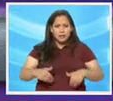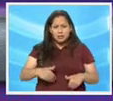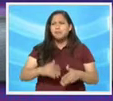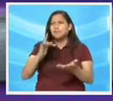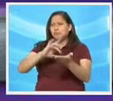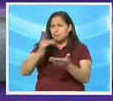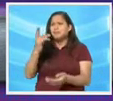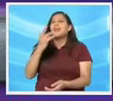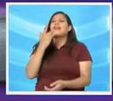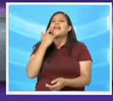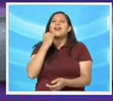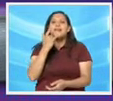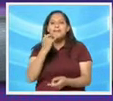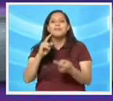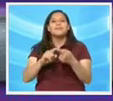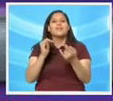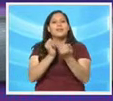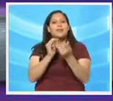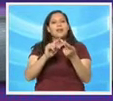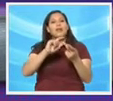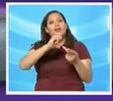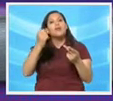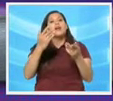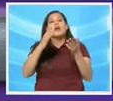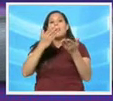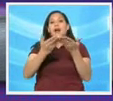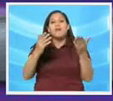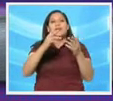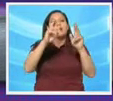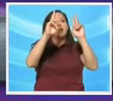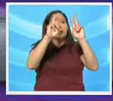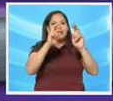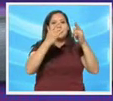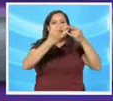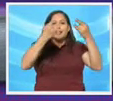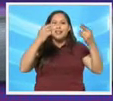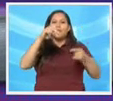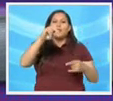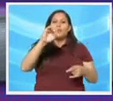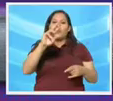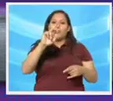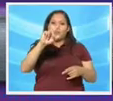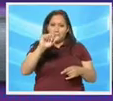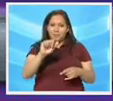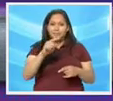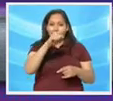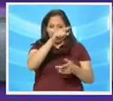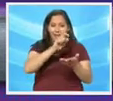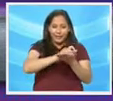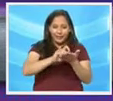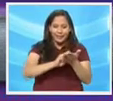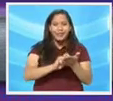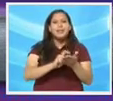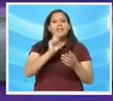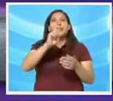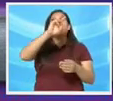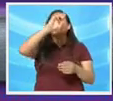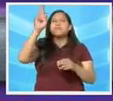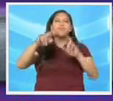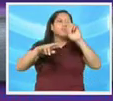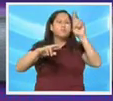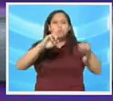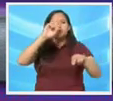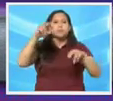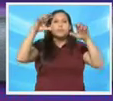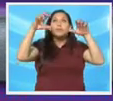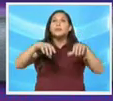segundo favor, es haberme dedicado a la novela. Y entonces empieza a escribir novela y su primera novela se llama Los Relámpagos de Agosto